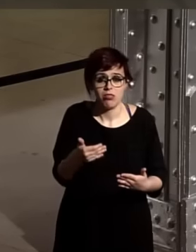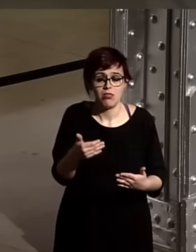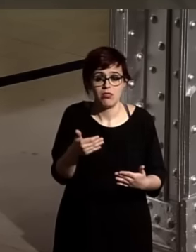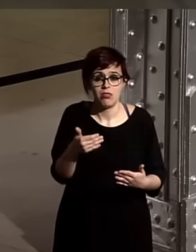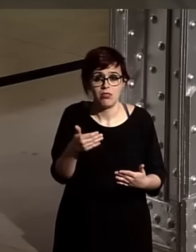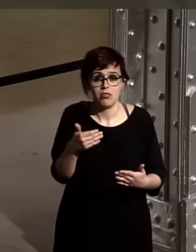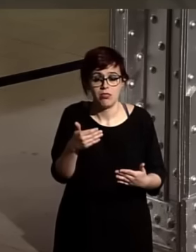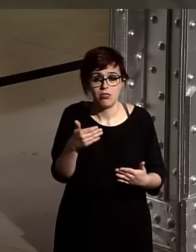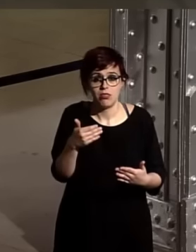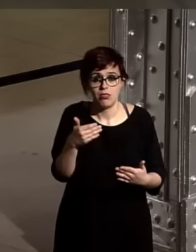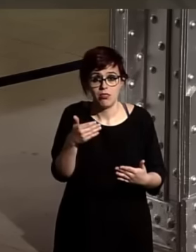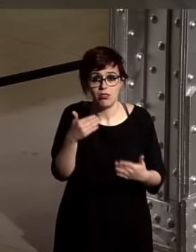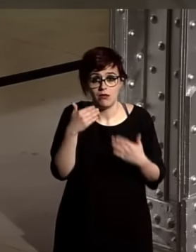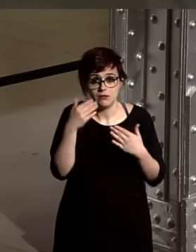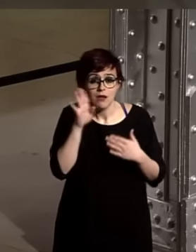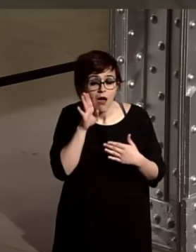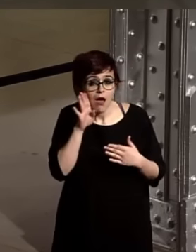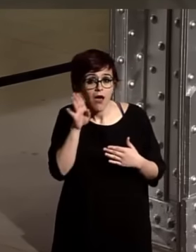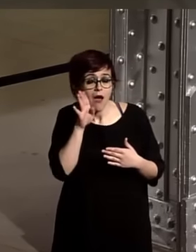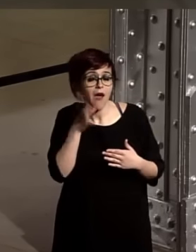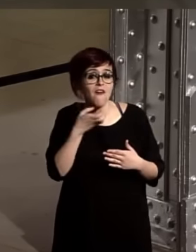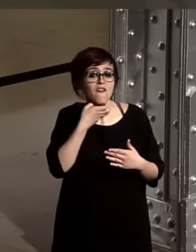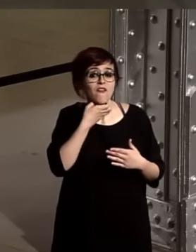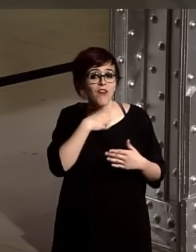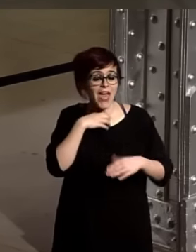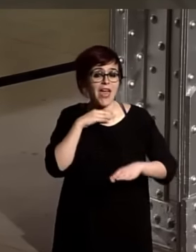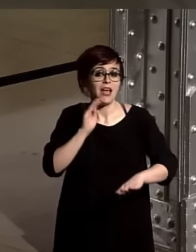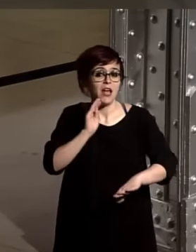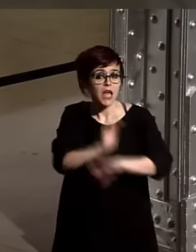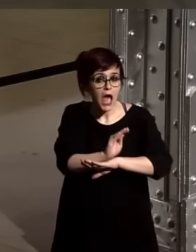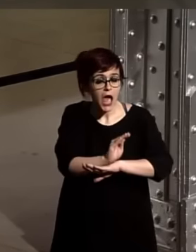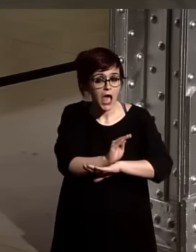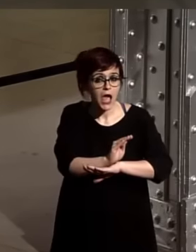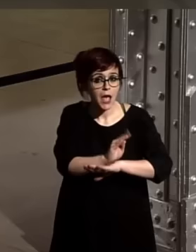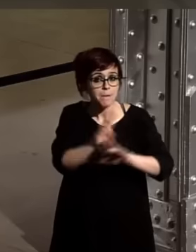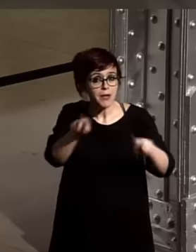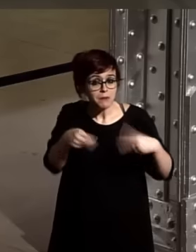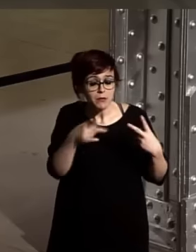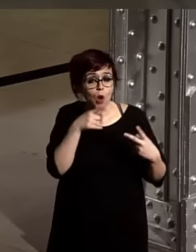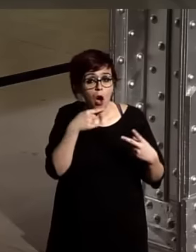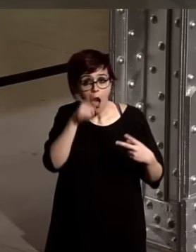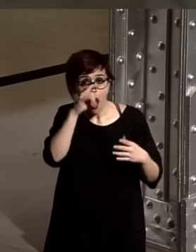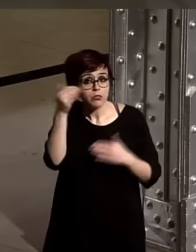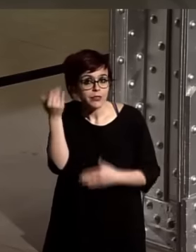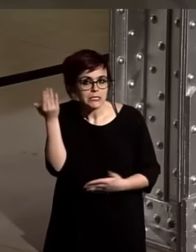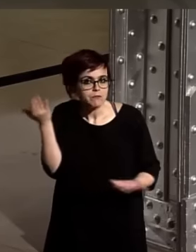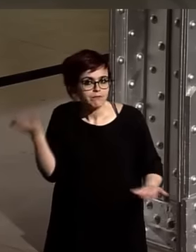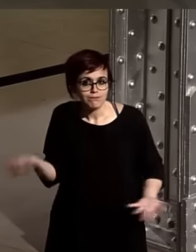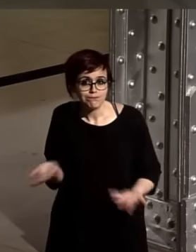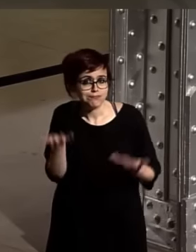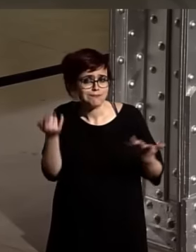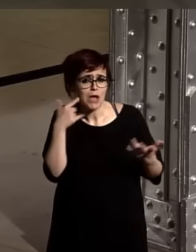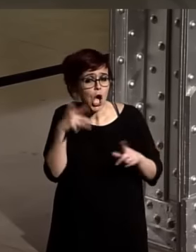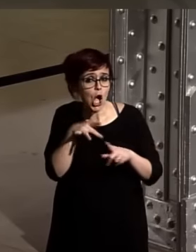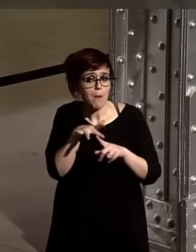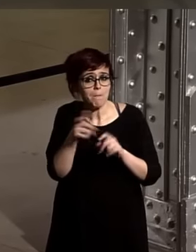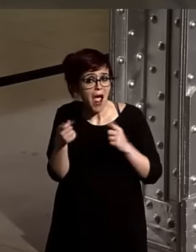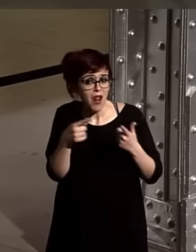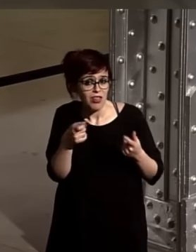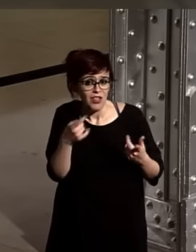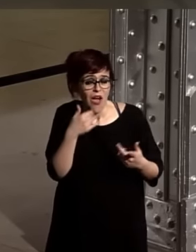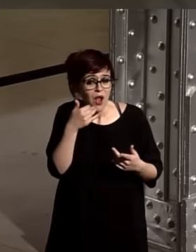un de unas becas que que permitían porque antes no existía tal cosa no Y bueno